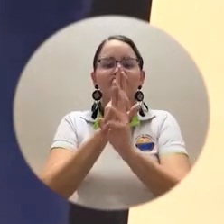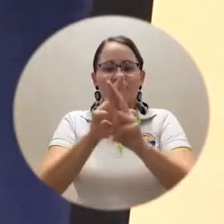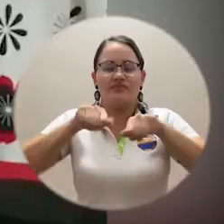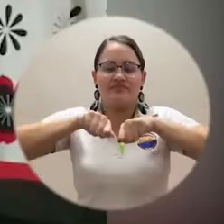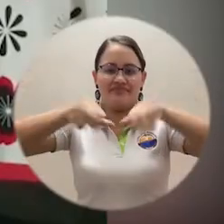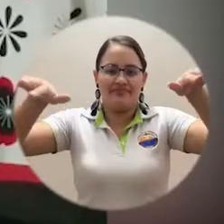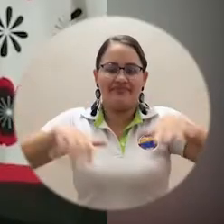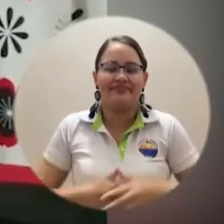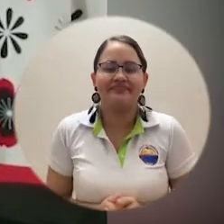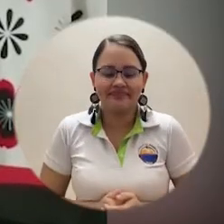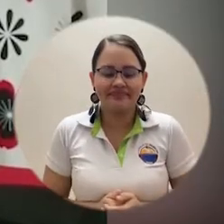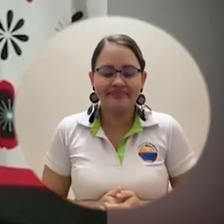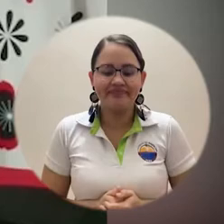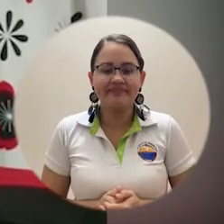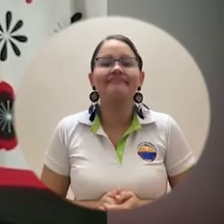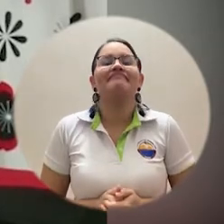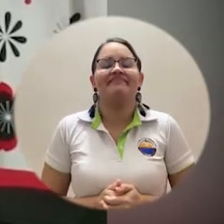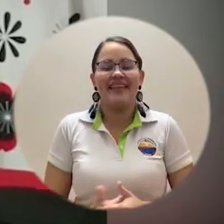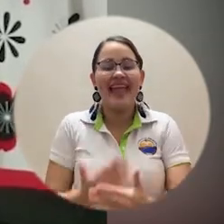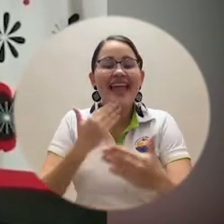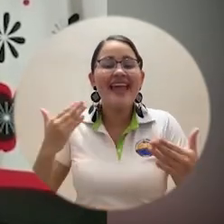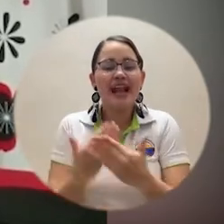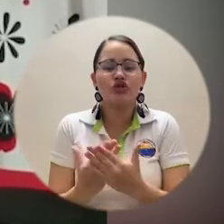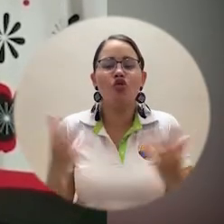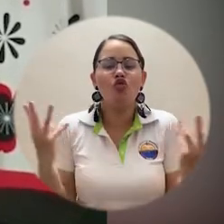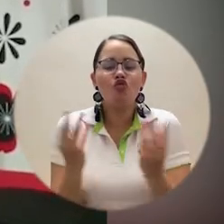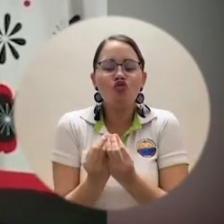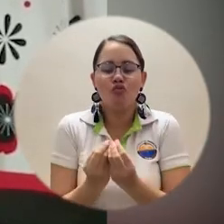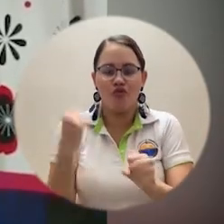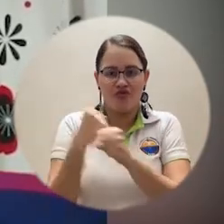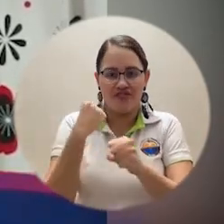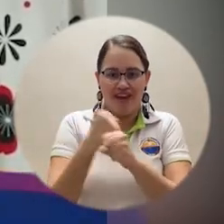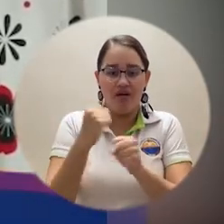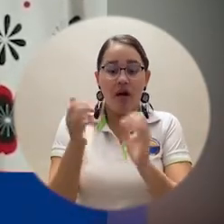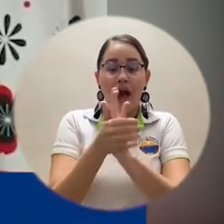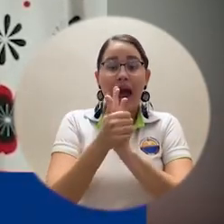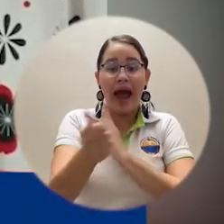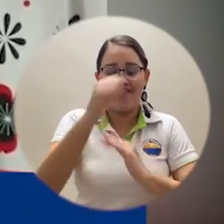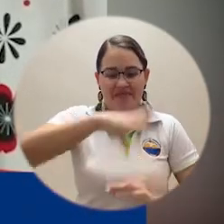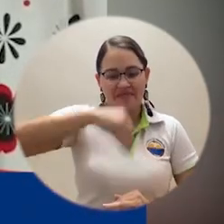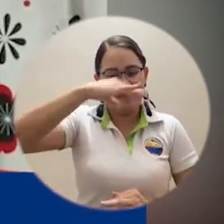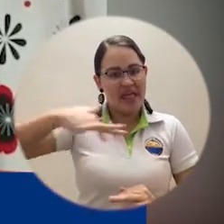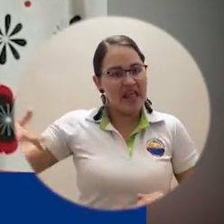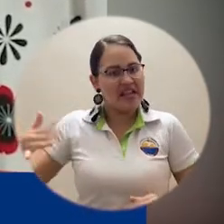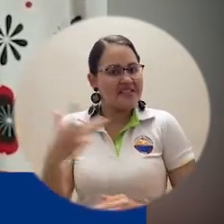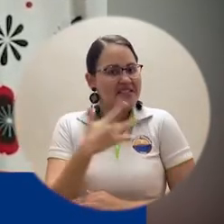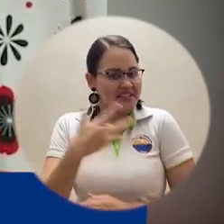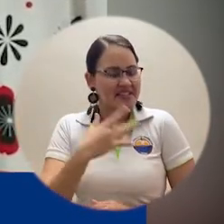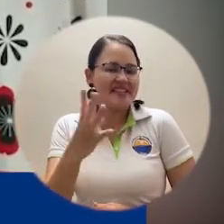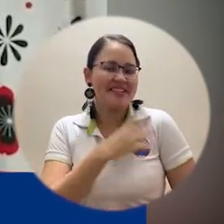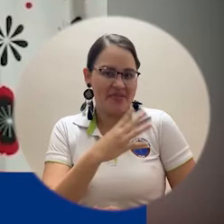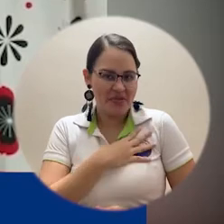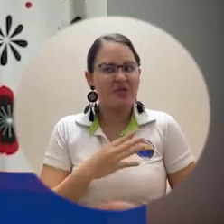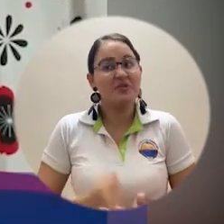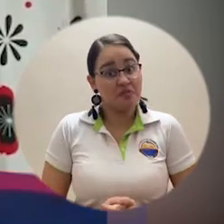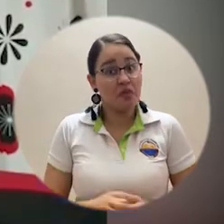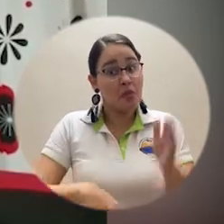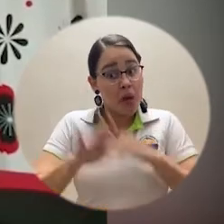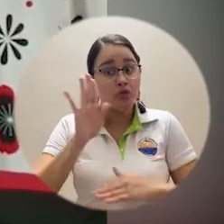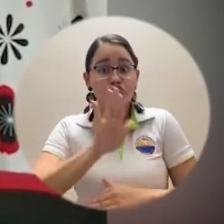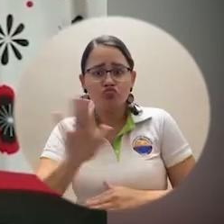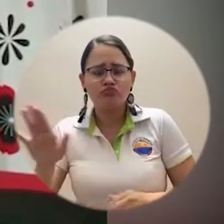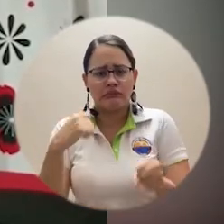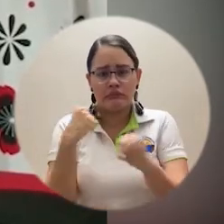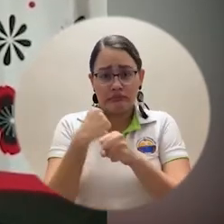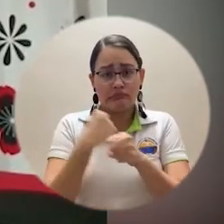resultados. Gracias al equipo de trabajo del programa Talento Magdalena nos hemos sentido satisfechos. ¿Por qué? Porque estos han